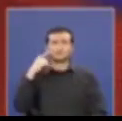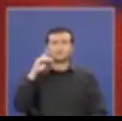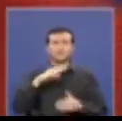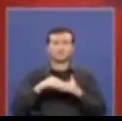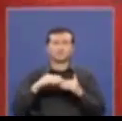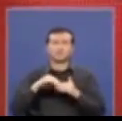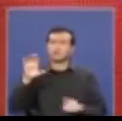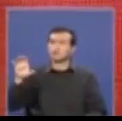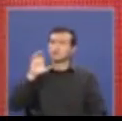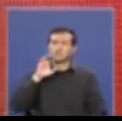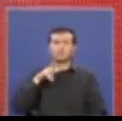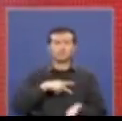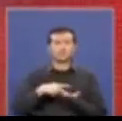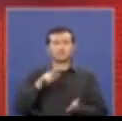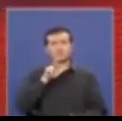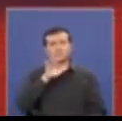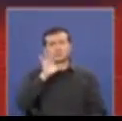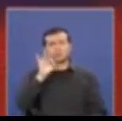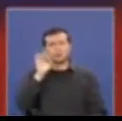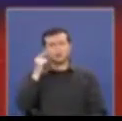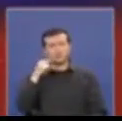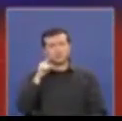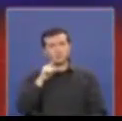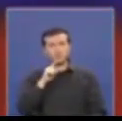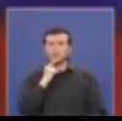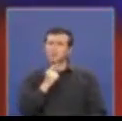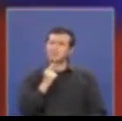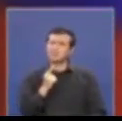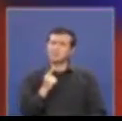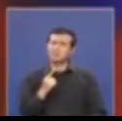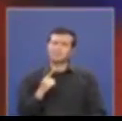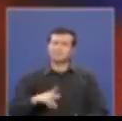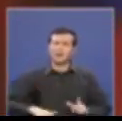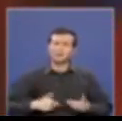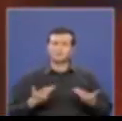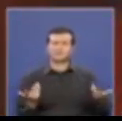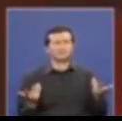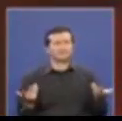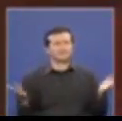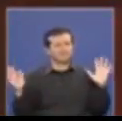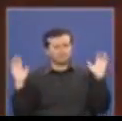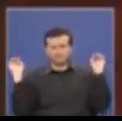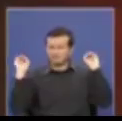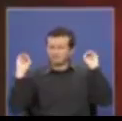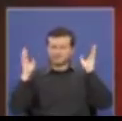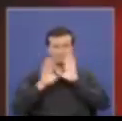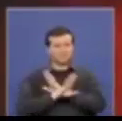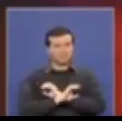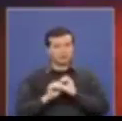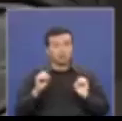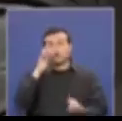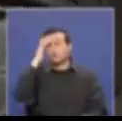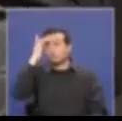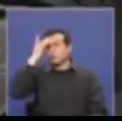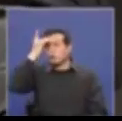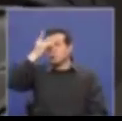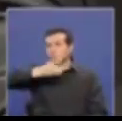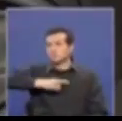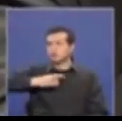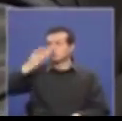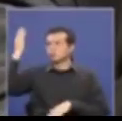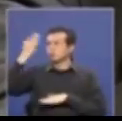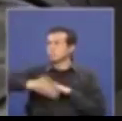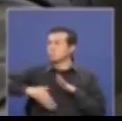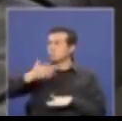y hemos pagado solo 39. Pero nos han estafado. Sí, o sea, presidente, ¿por qué terminamos, ¿por qué terminamos la relación